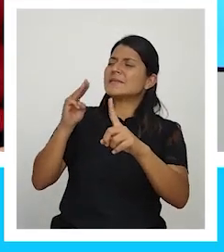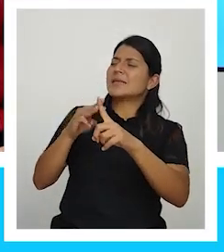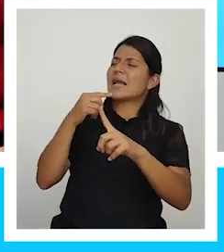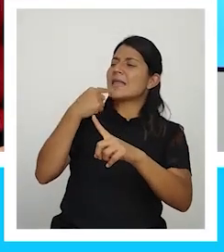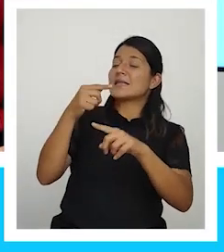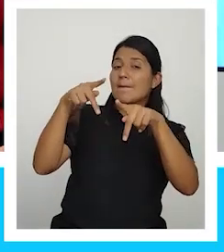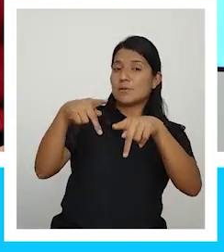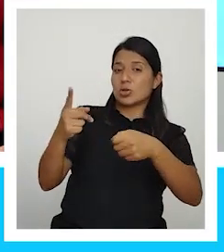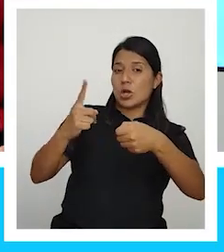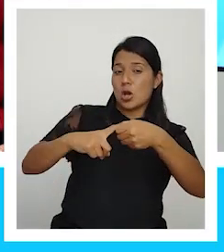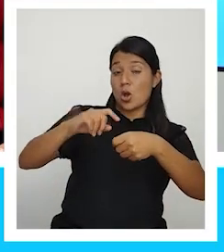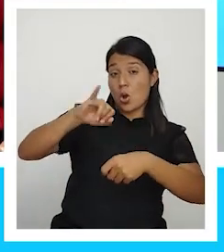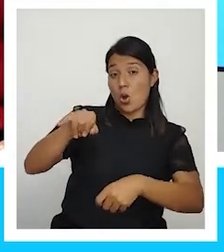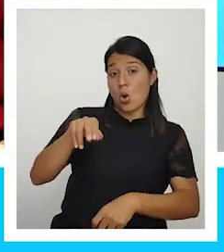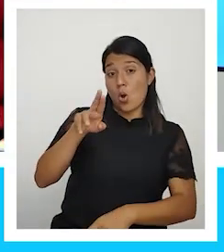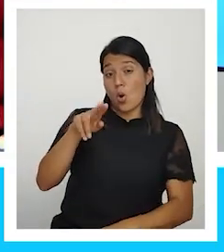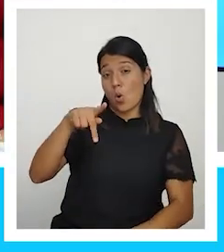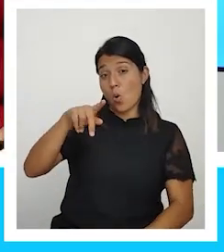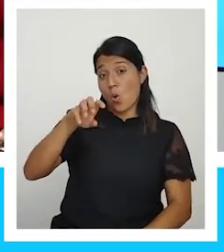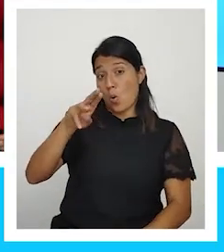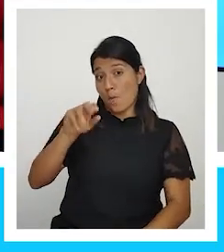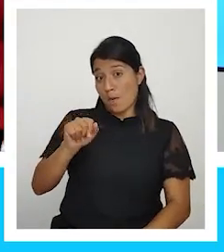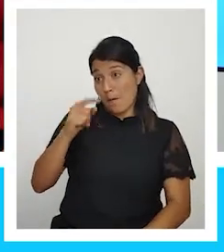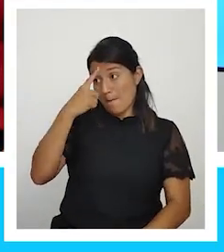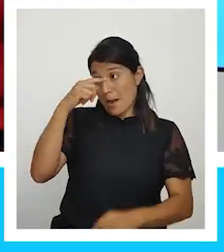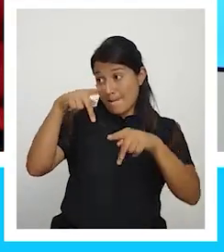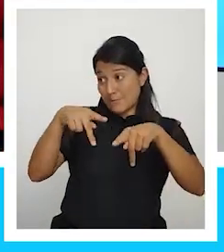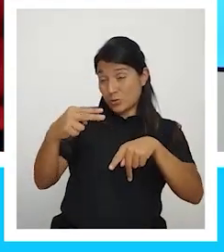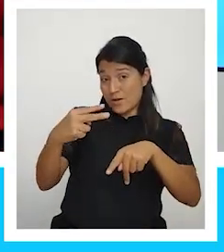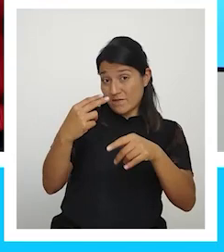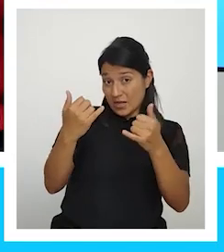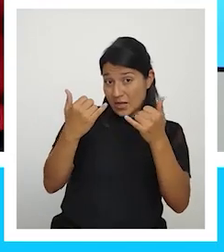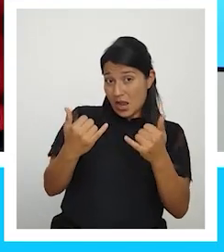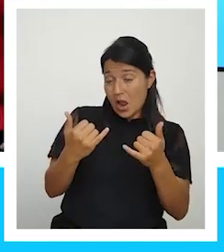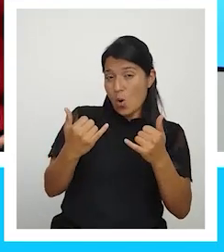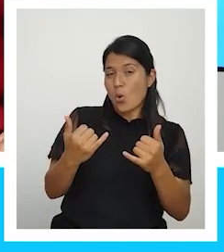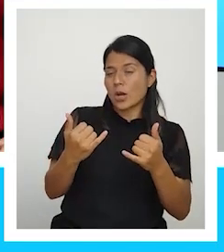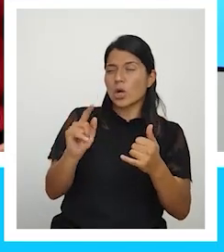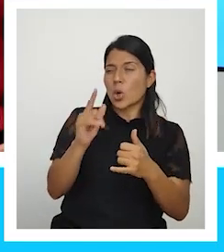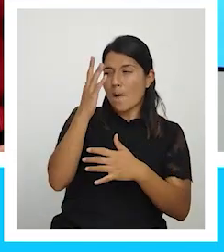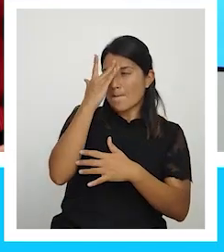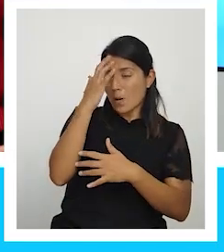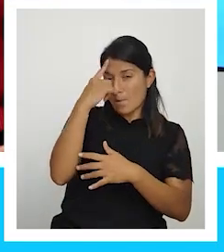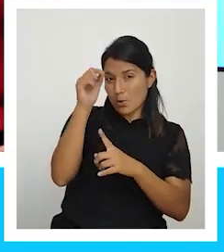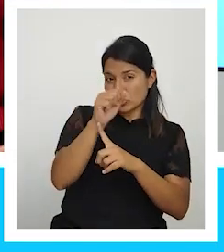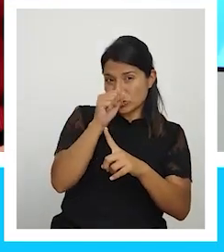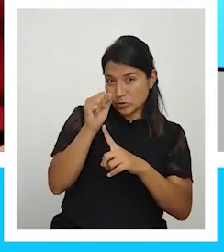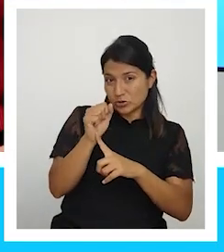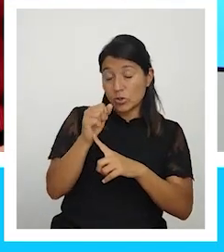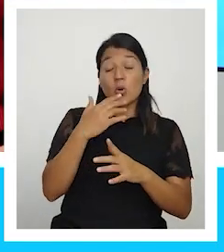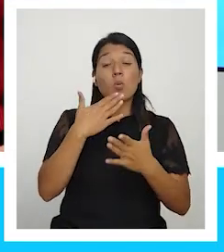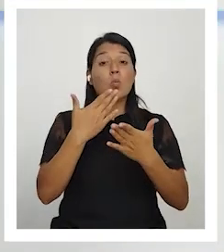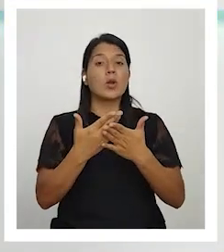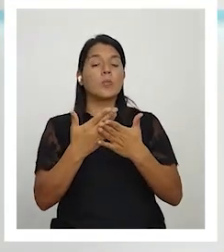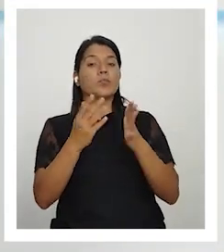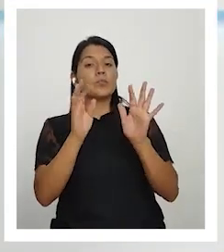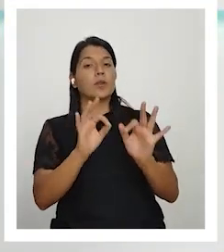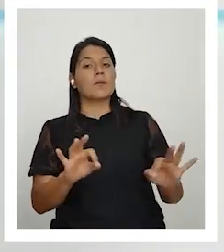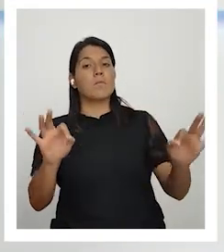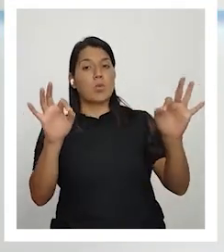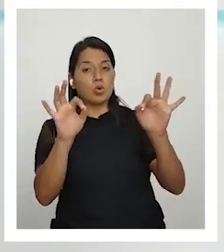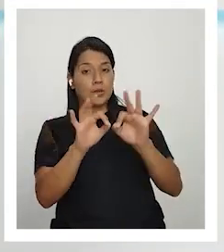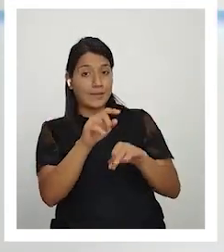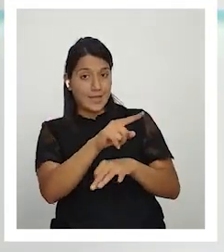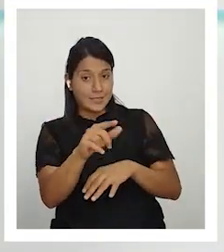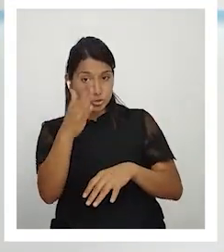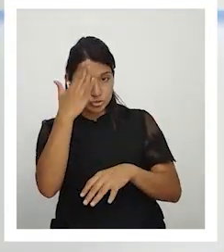están escuchándonos y viéndonos en este momento pues no se preocupen por la situación? Bueno, acá lo importante es que ellos sepan que nosotros estamos trabajando,